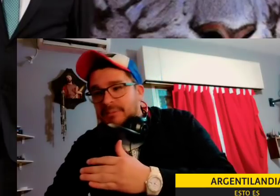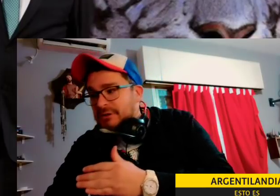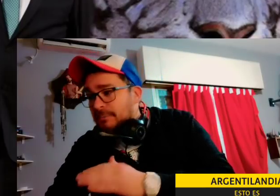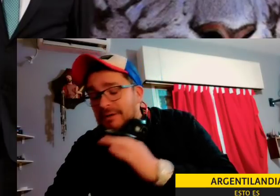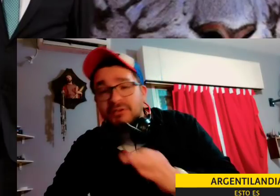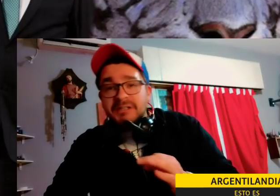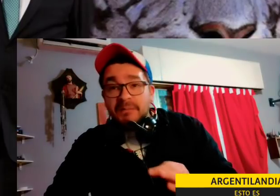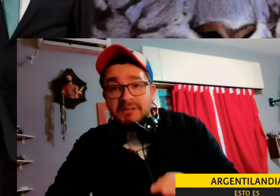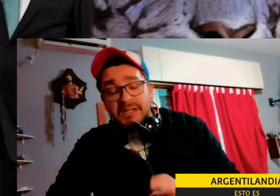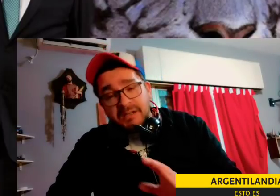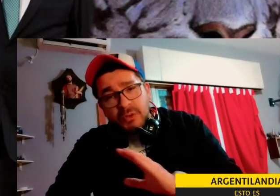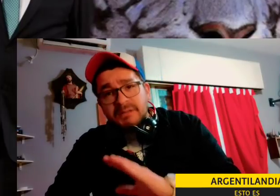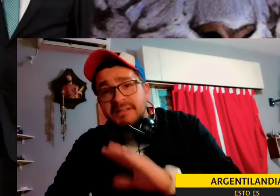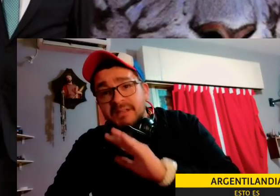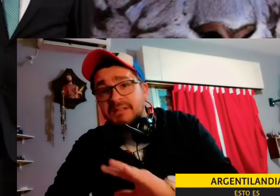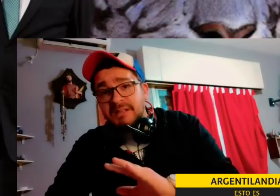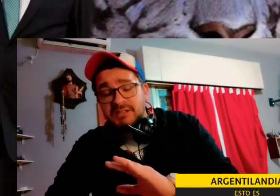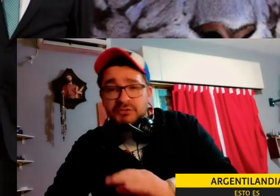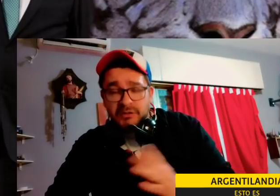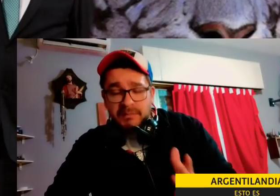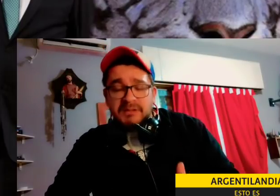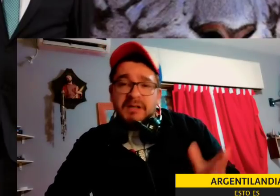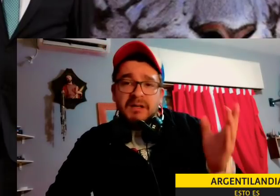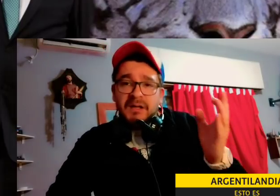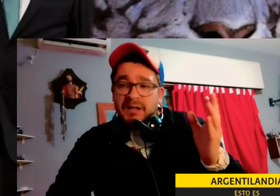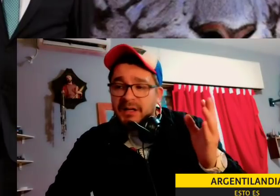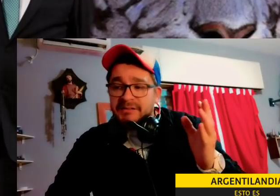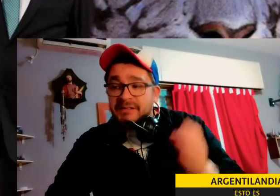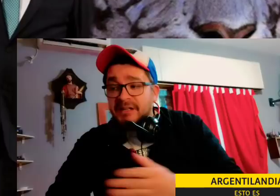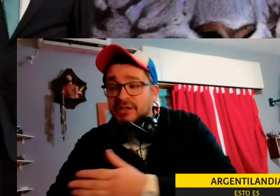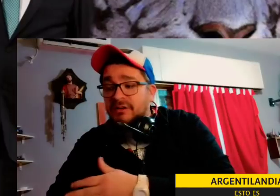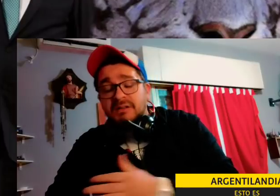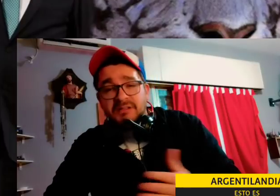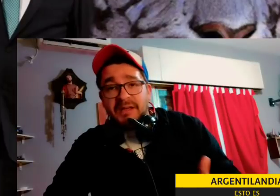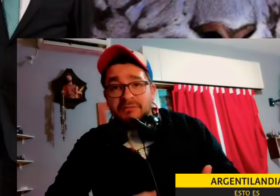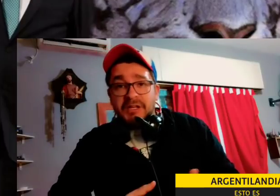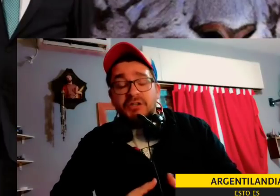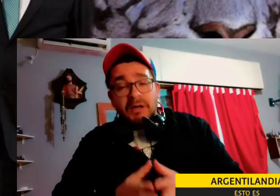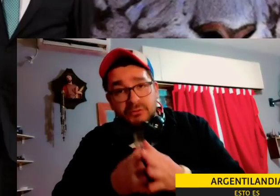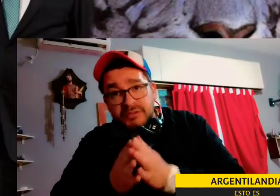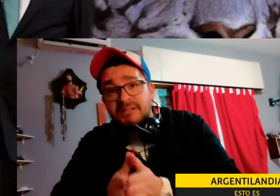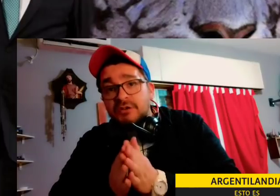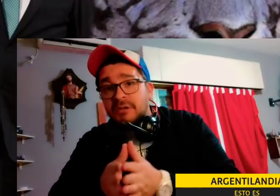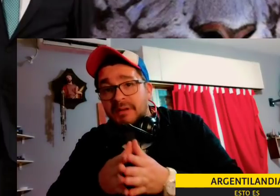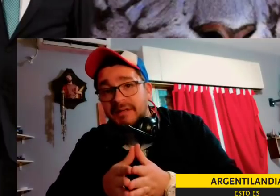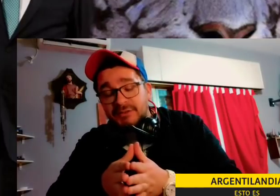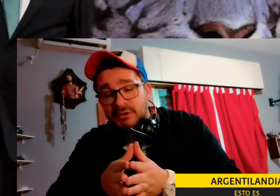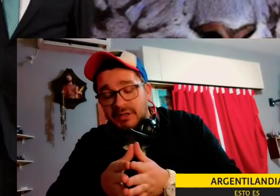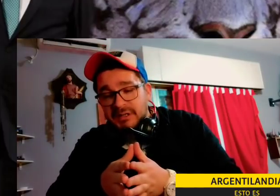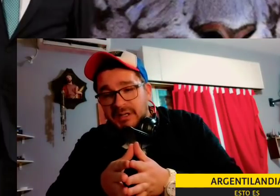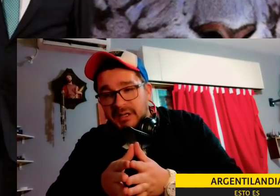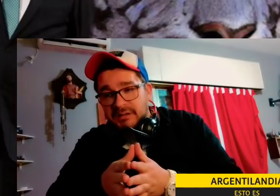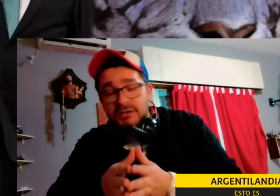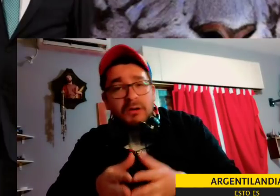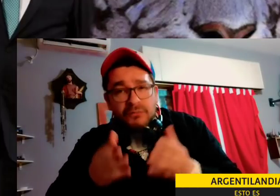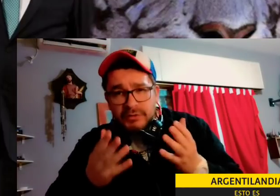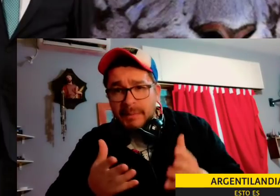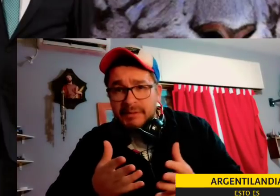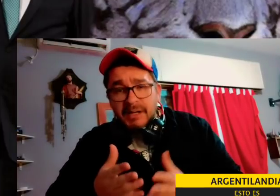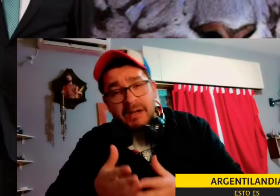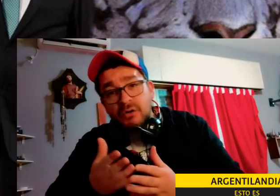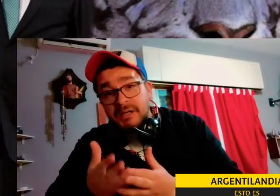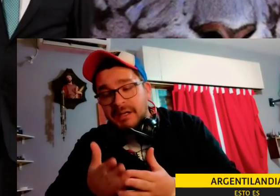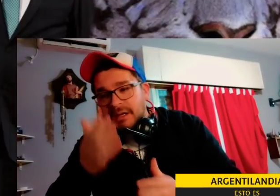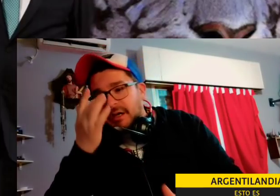no. Él explicó perfectamente que durante 6 años, obviamente, el sexenio se está refiriendo a sus 6 años de mandato, dijo